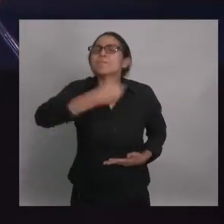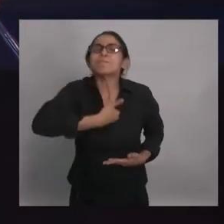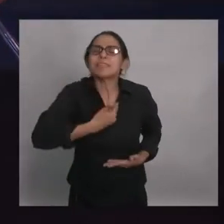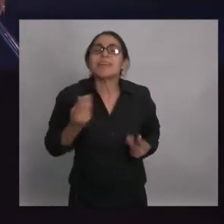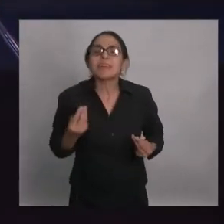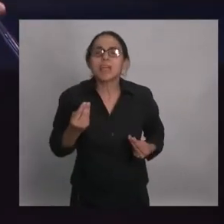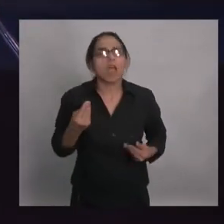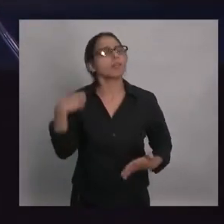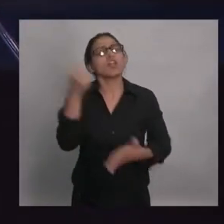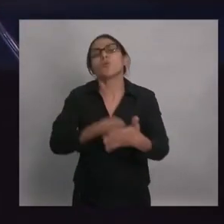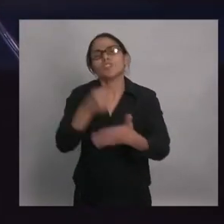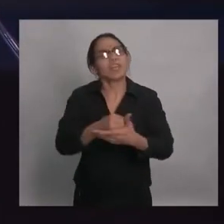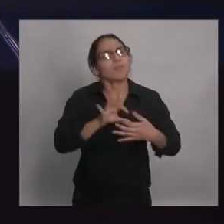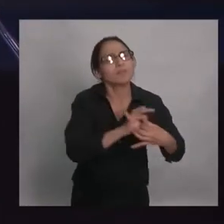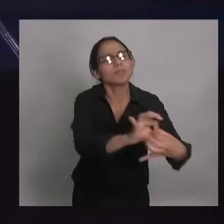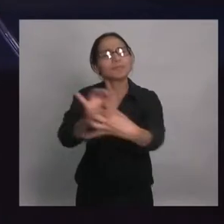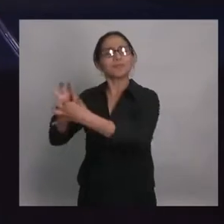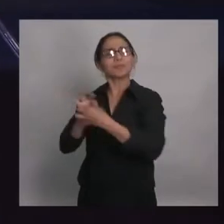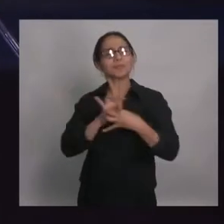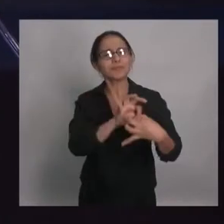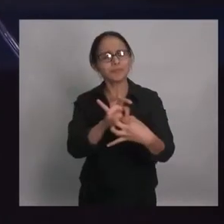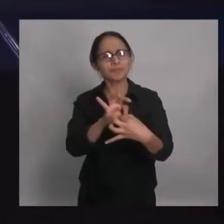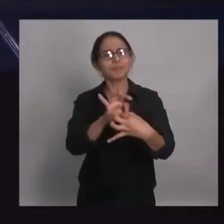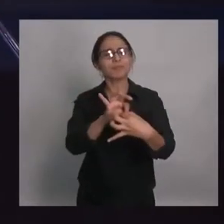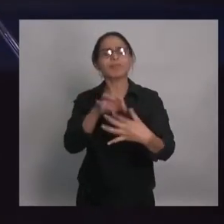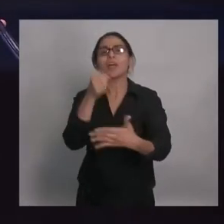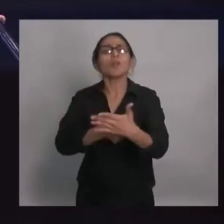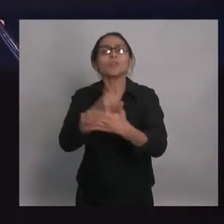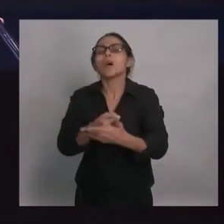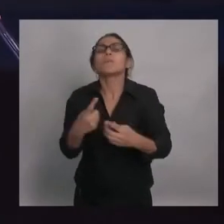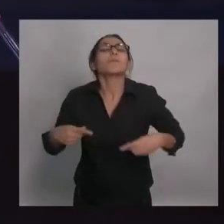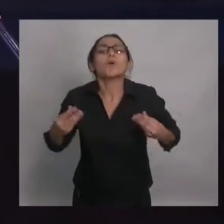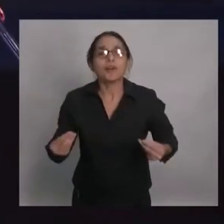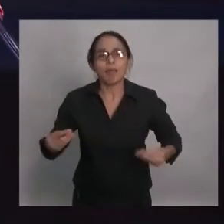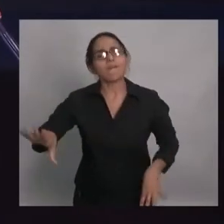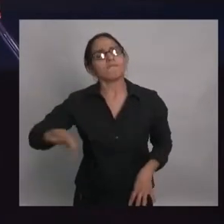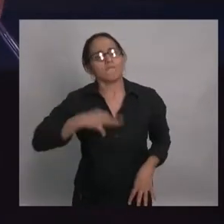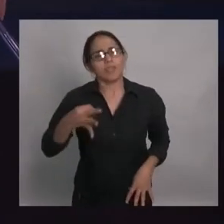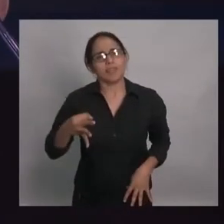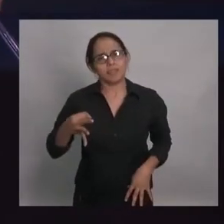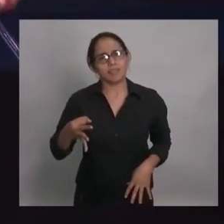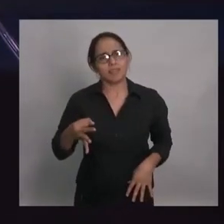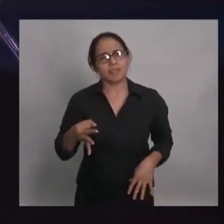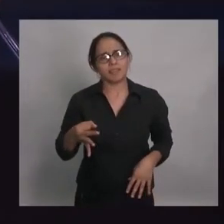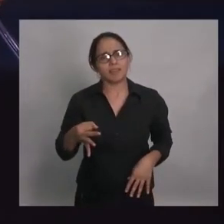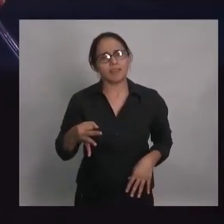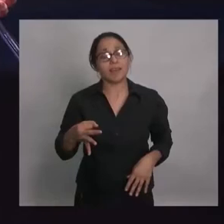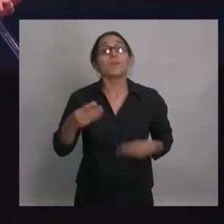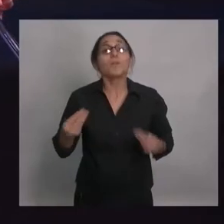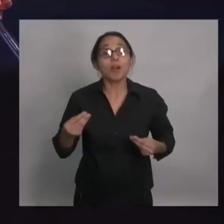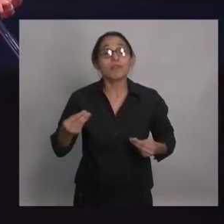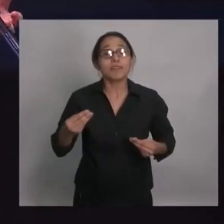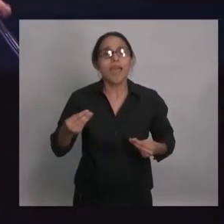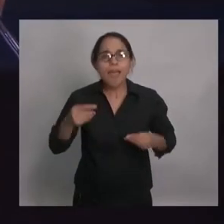luchar juntas luchar por la vida sí que es lo que nos va a unir a las